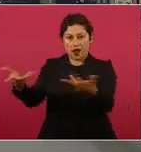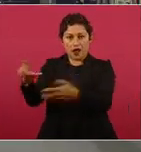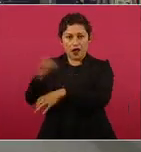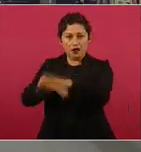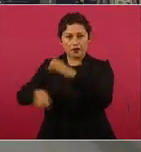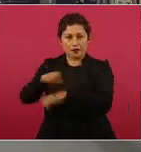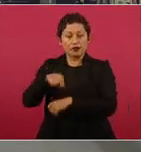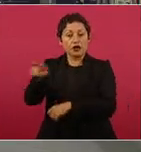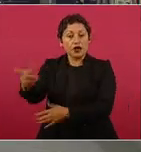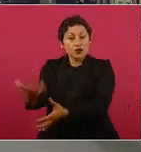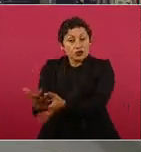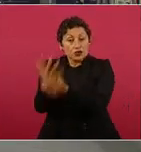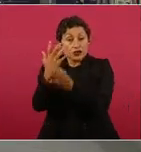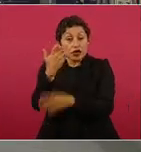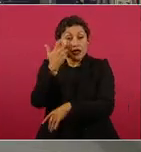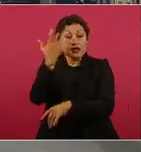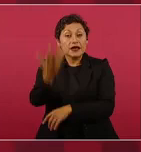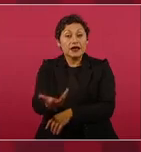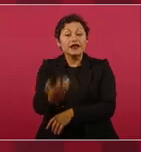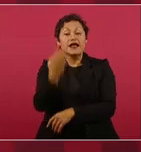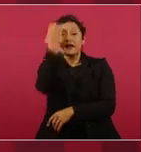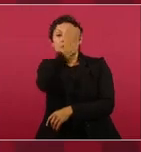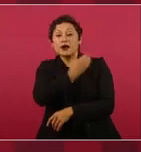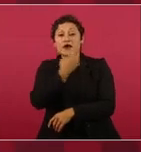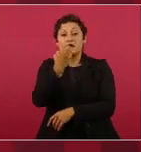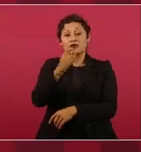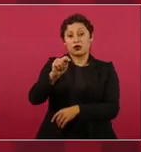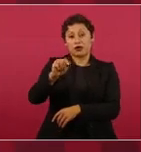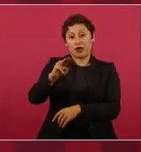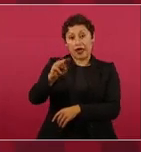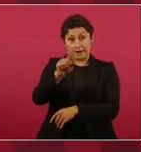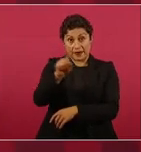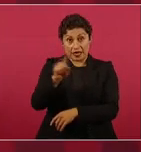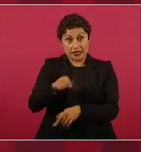de 64 o hasta 87